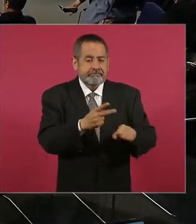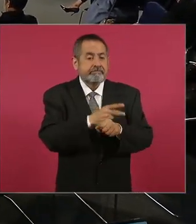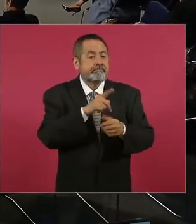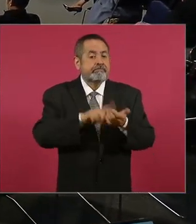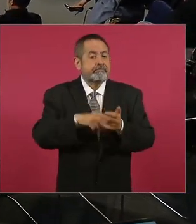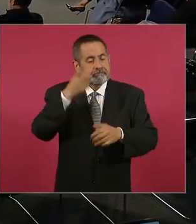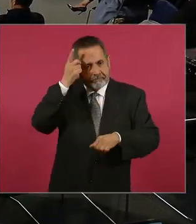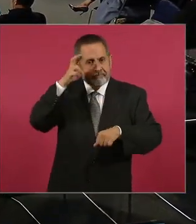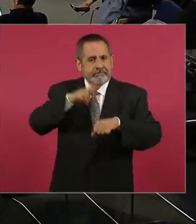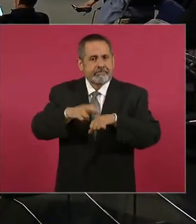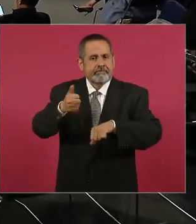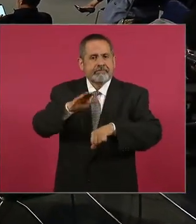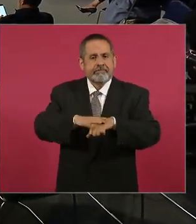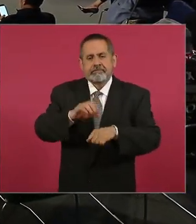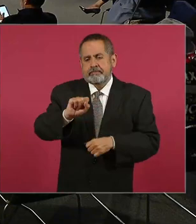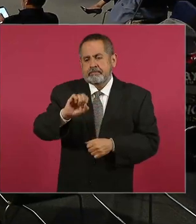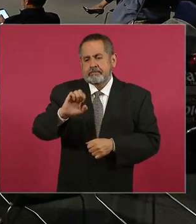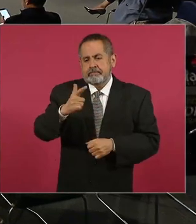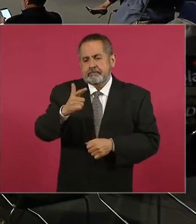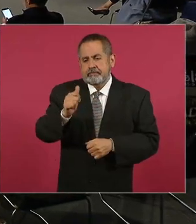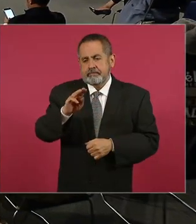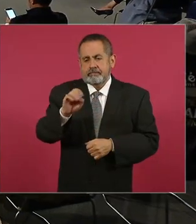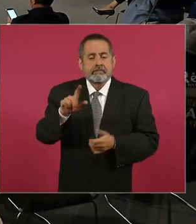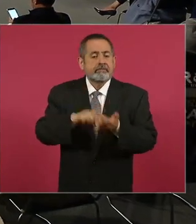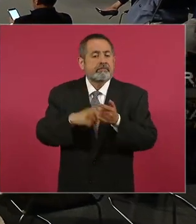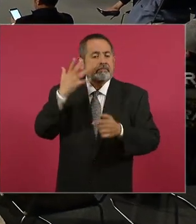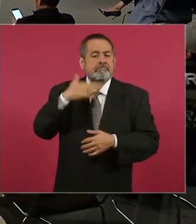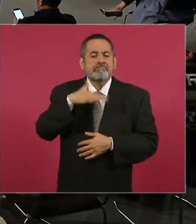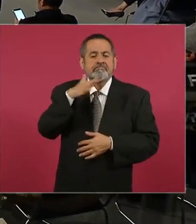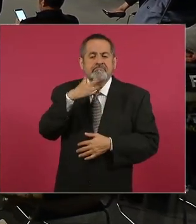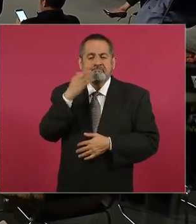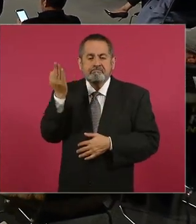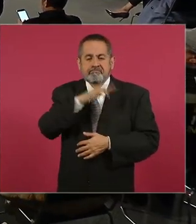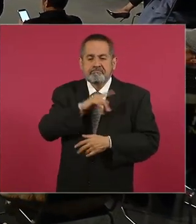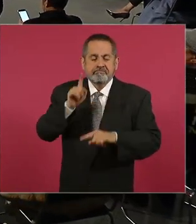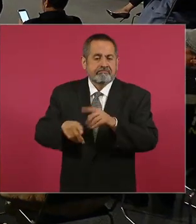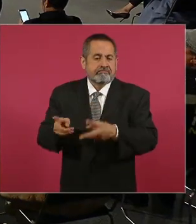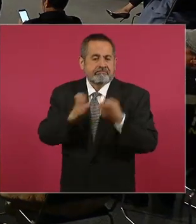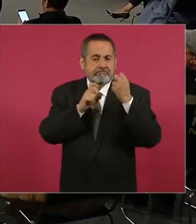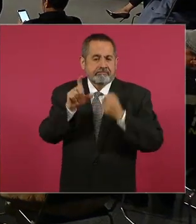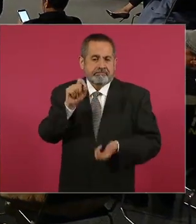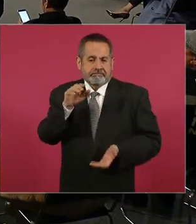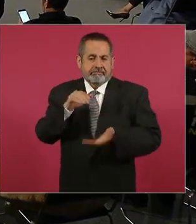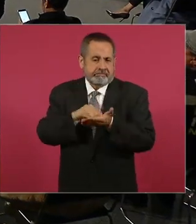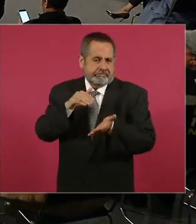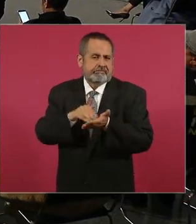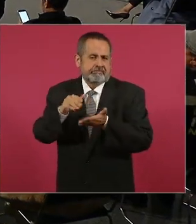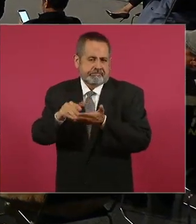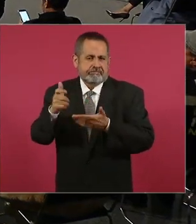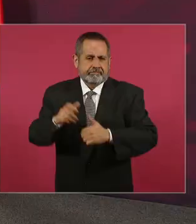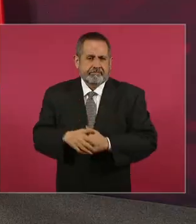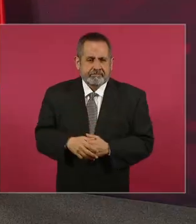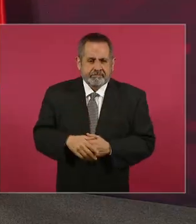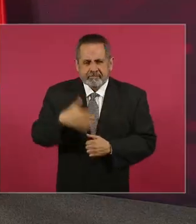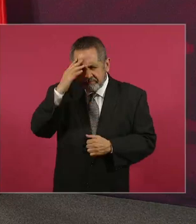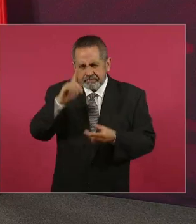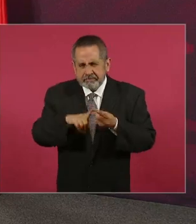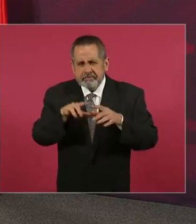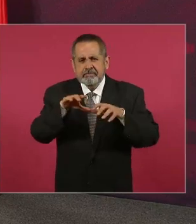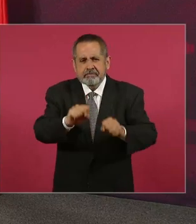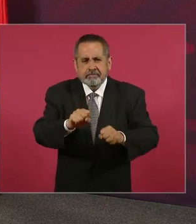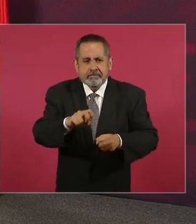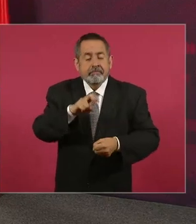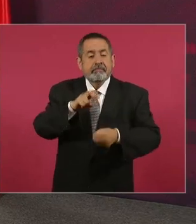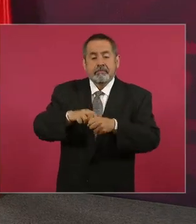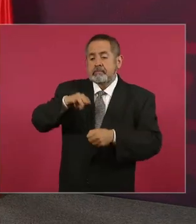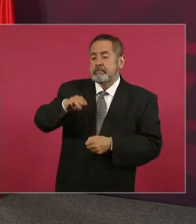director administrativo de Segalmex cuando el fraude, el desfalco de 20 mil millones de pesos. ¿Sabe dónde lo detuvieron? En